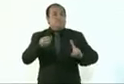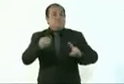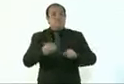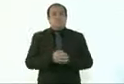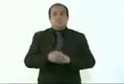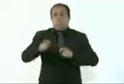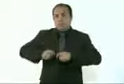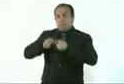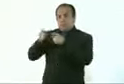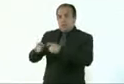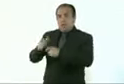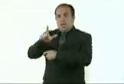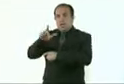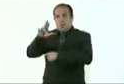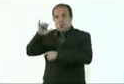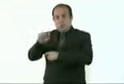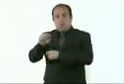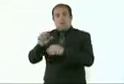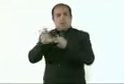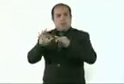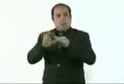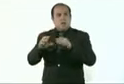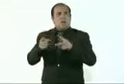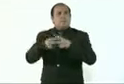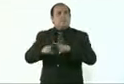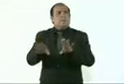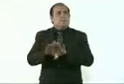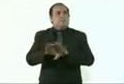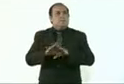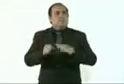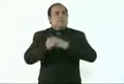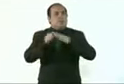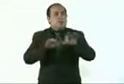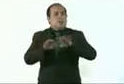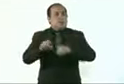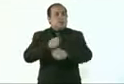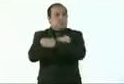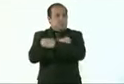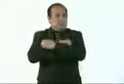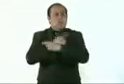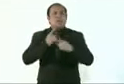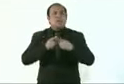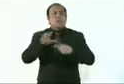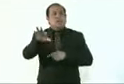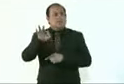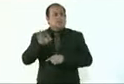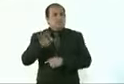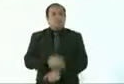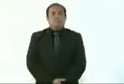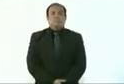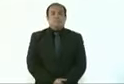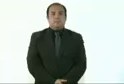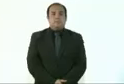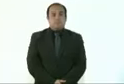la palabra a Luis Humberto para que nos platique cómo inicia el refuerzo para personal educativo y quién es elegible. Gracias.